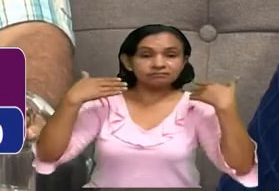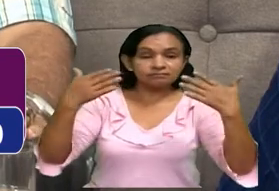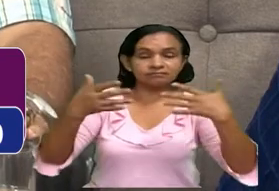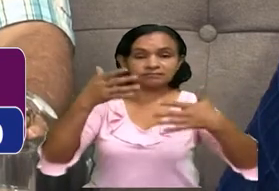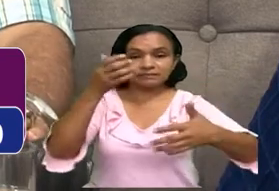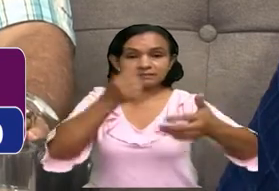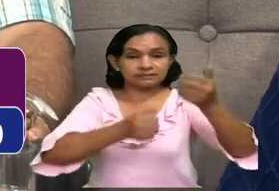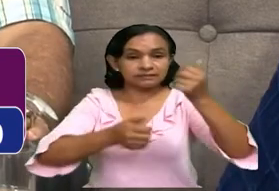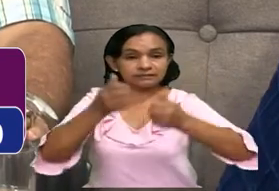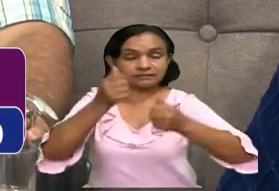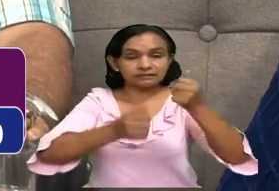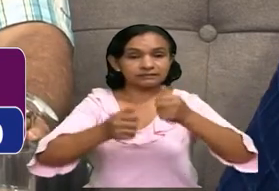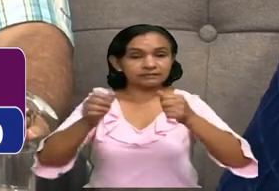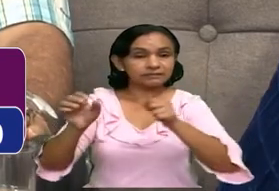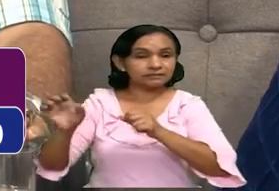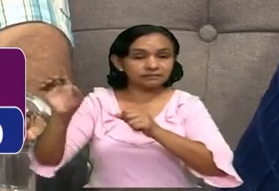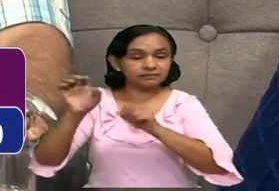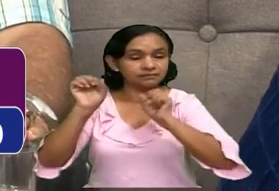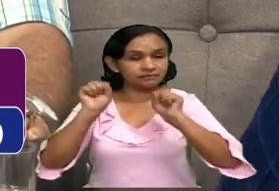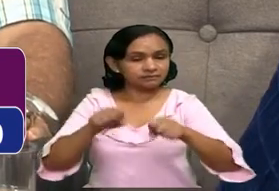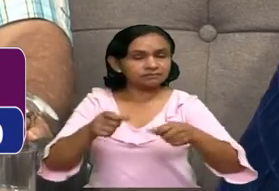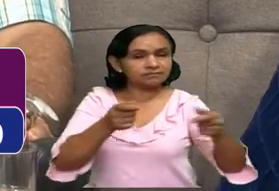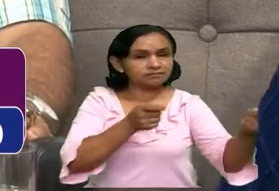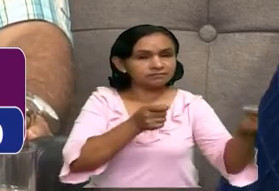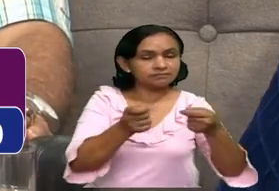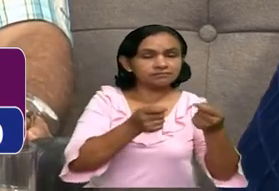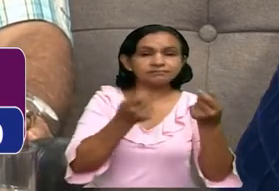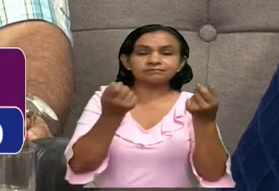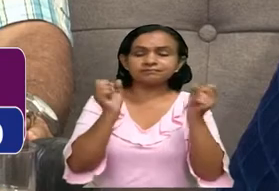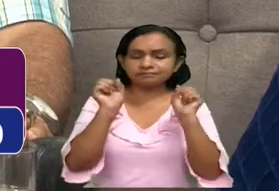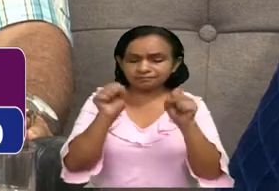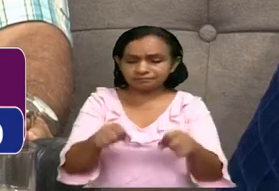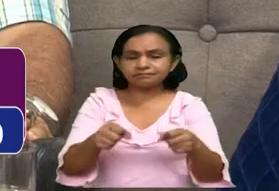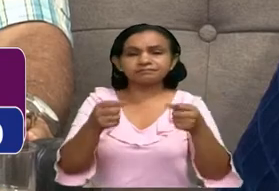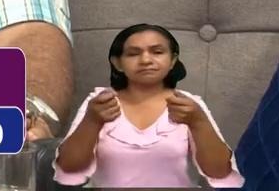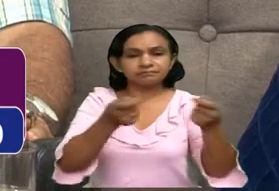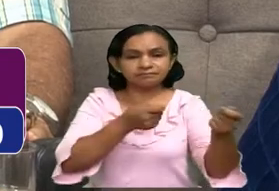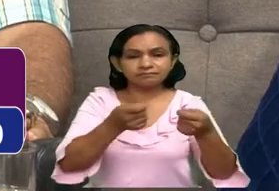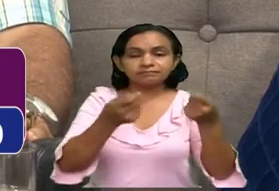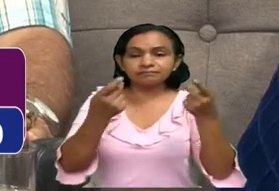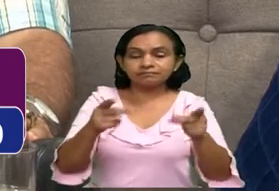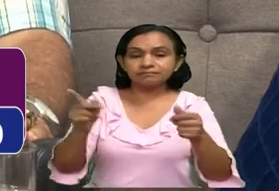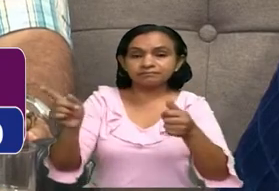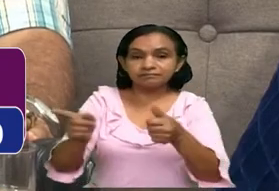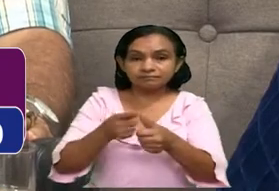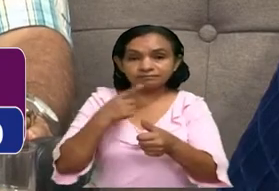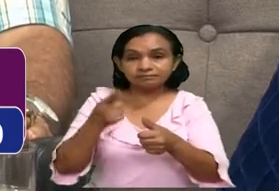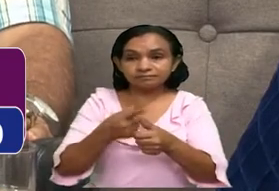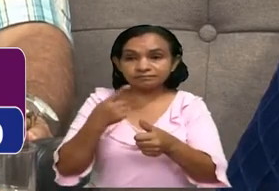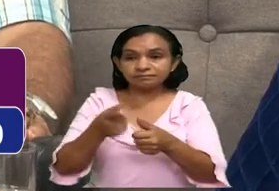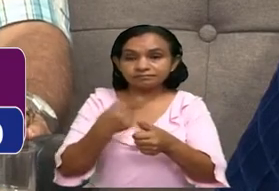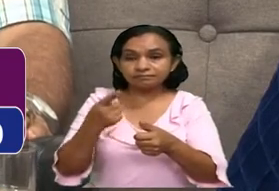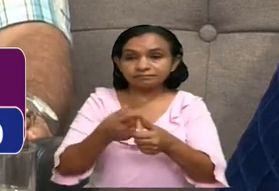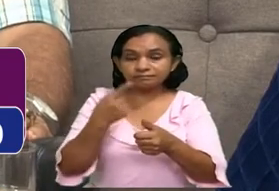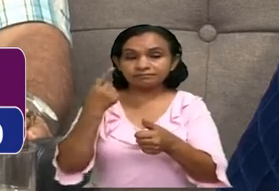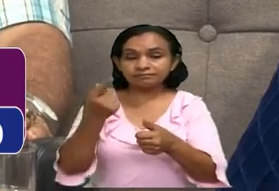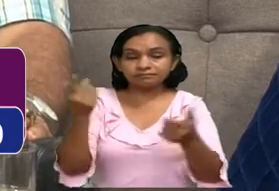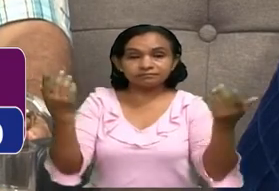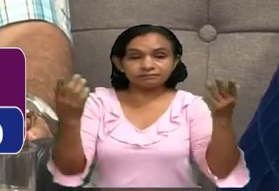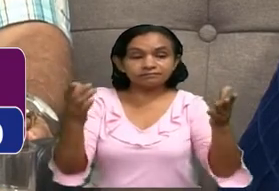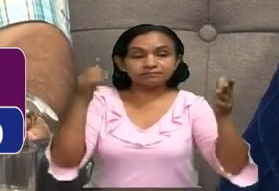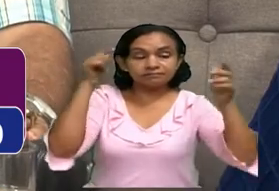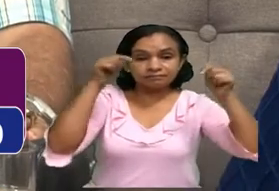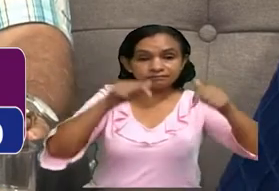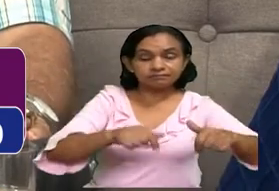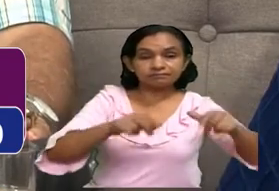lecheras europeas no puedan ser manejadas. Sí pueden ser manejadas, pero primero hay que asegurarse de tener las condiciones